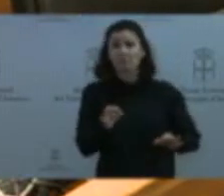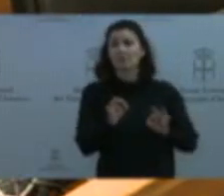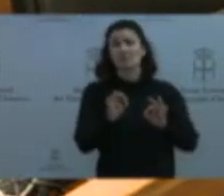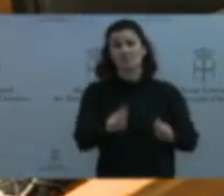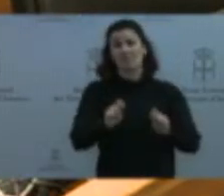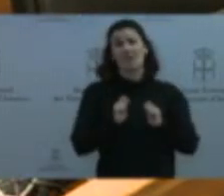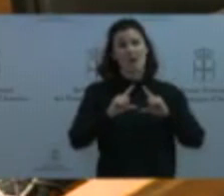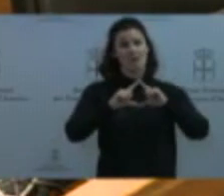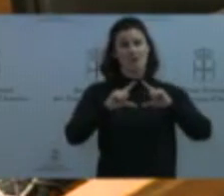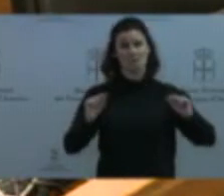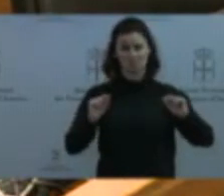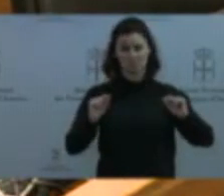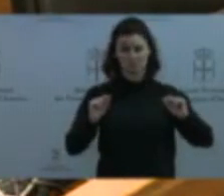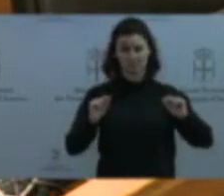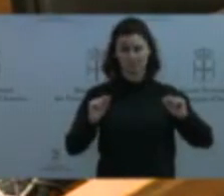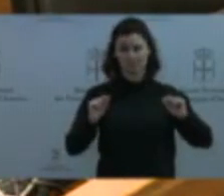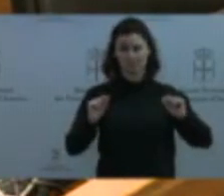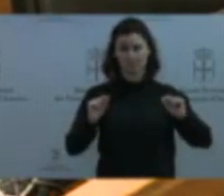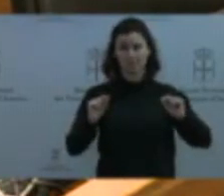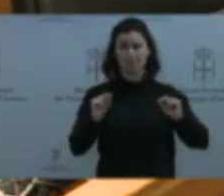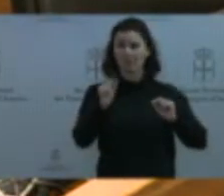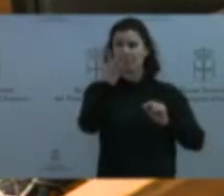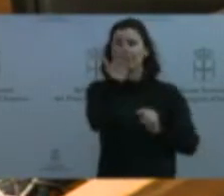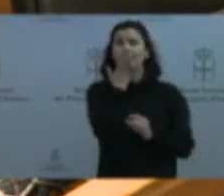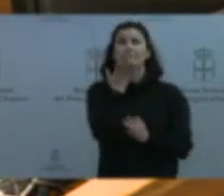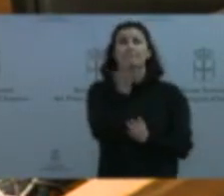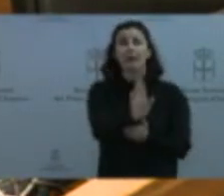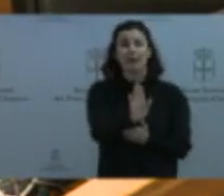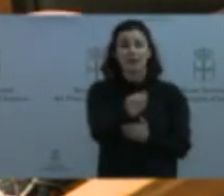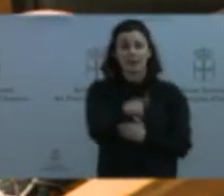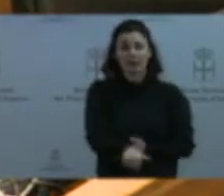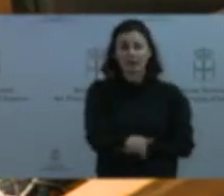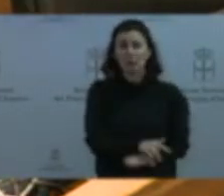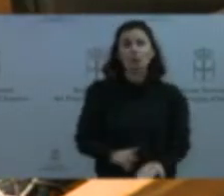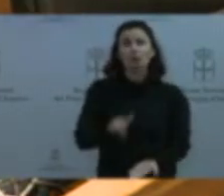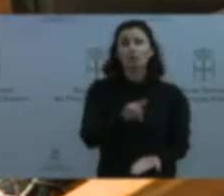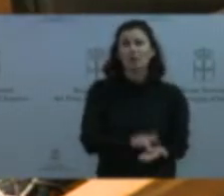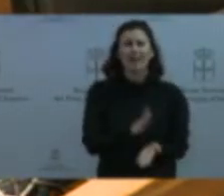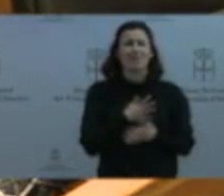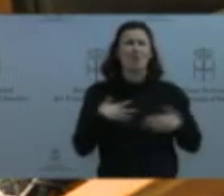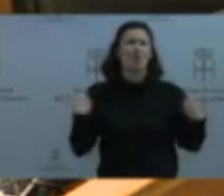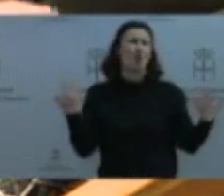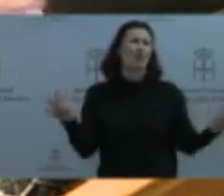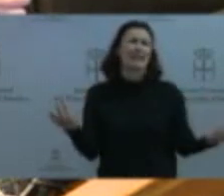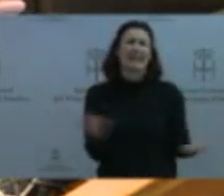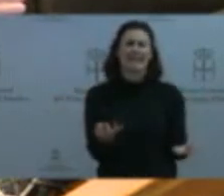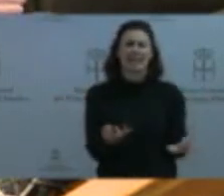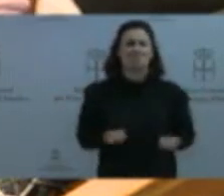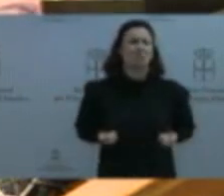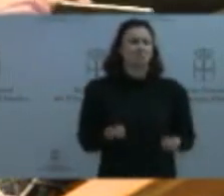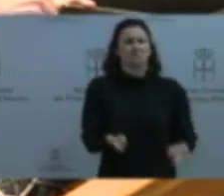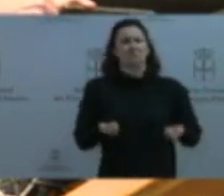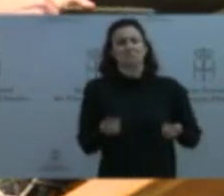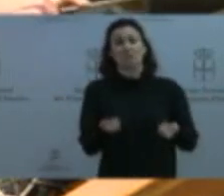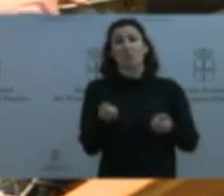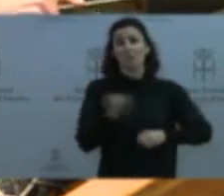a una imagen donde aquí se hizo durante muchos años lo que se quiso con los fondos públicos porque no hubo los controles suficientes por parte de los gobiernos